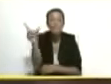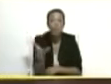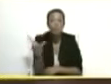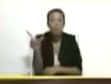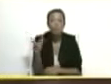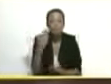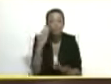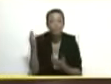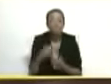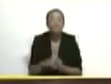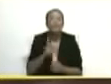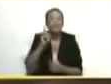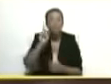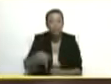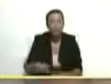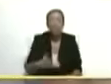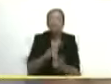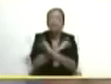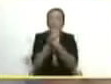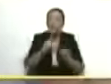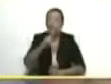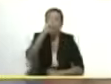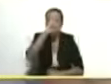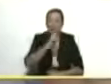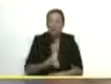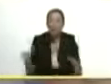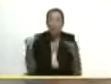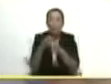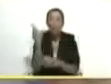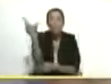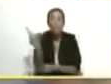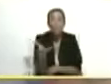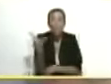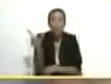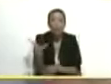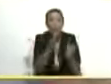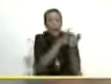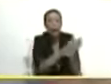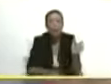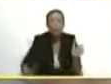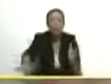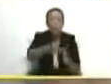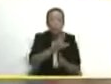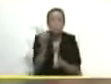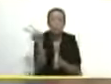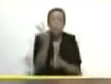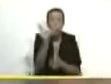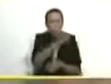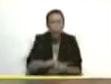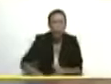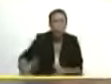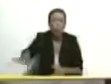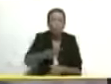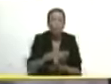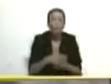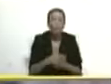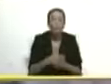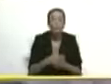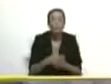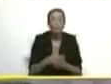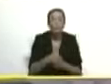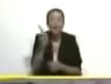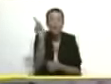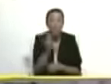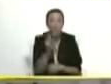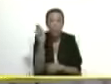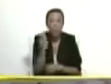Patriótico y darle mi feliz año al Gran Polo Patriótico a lo largo y ancho del país. Al